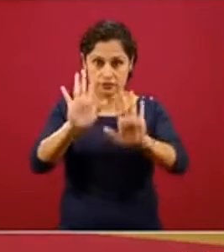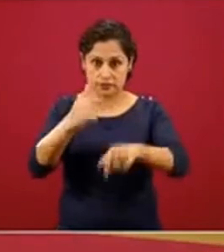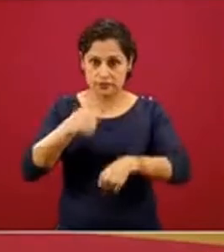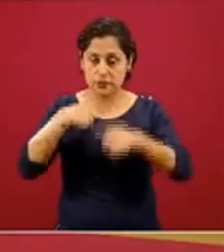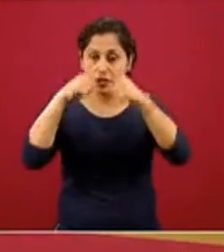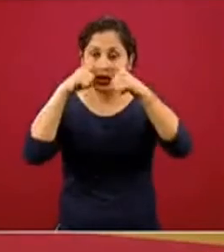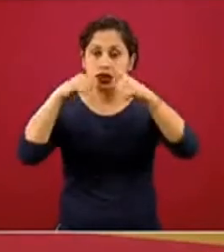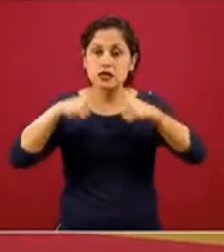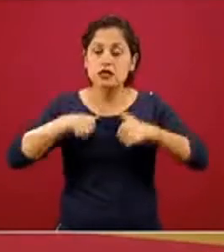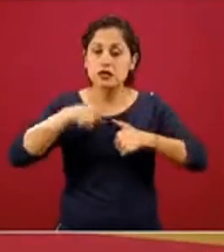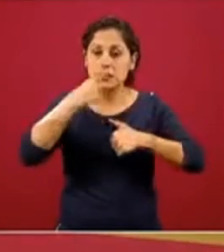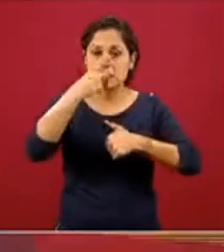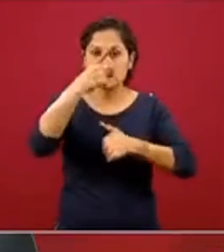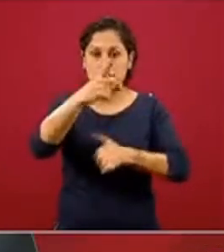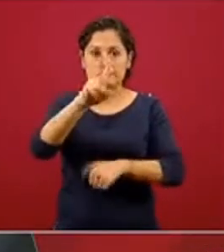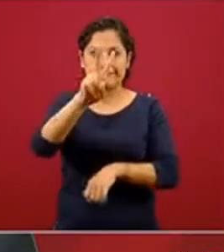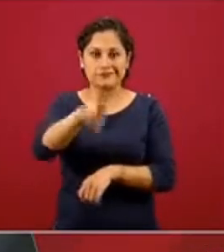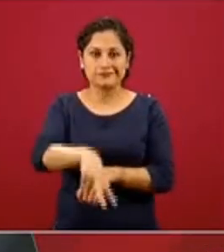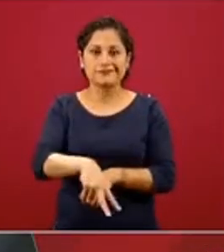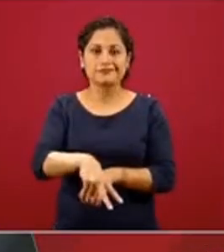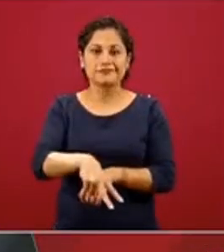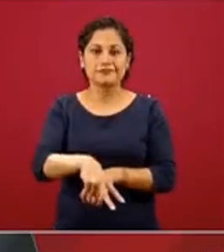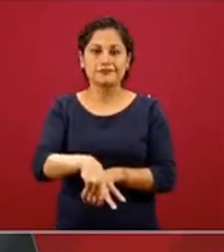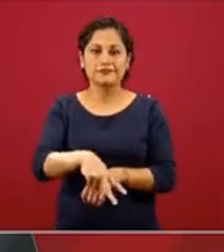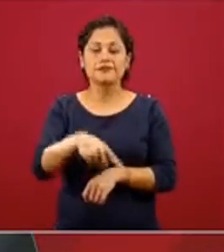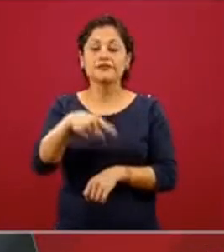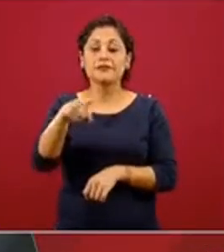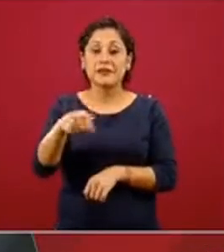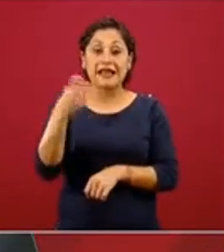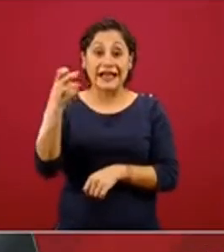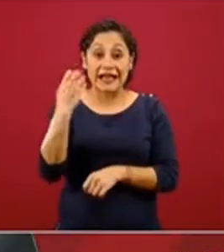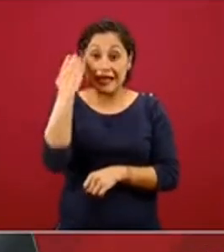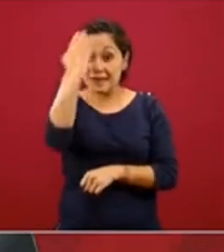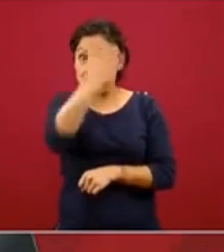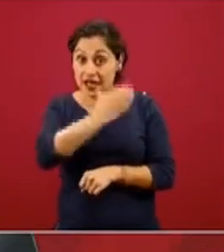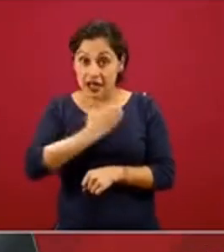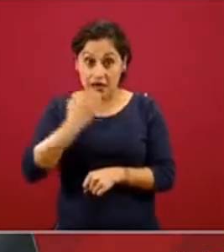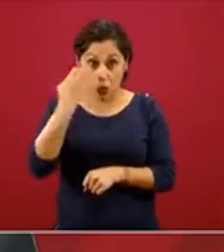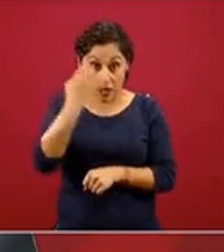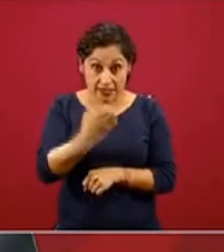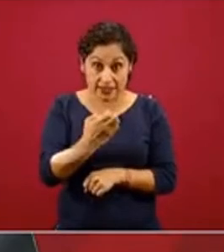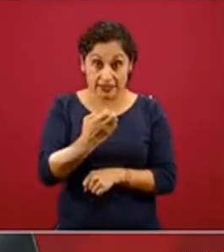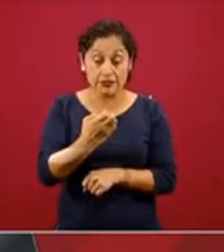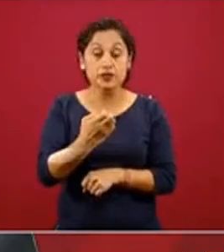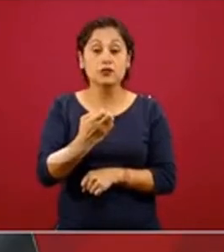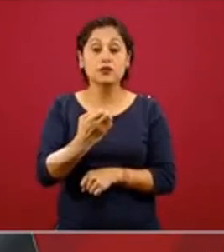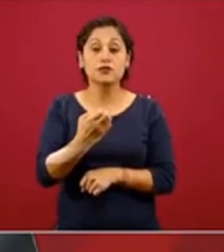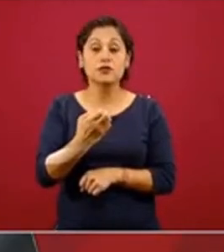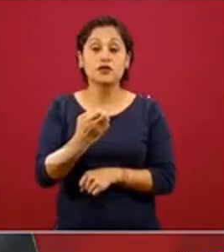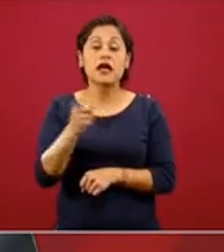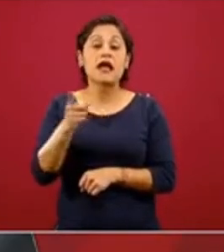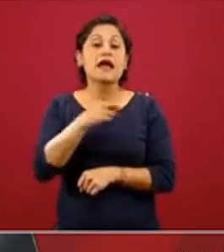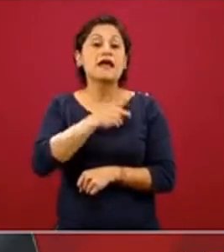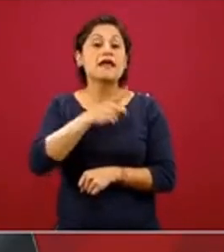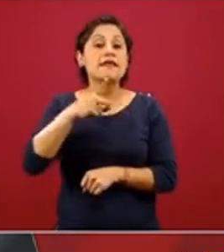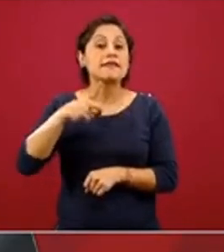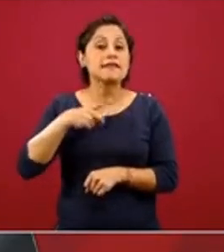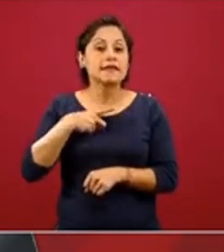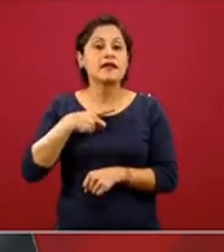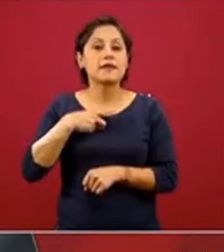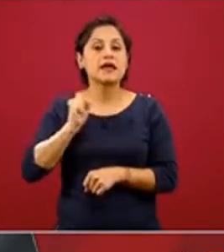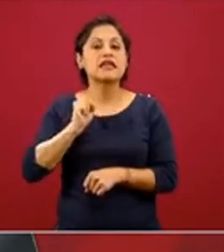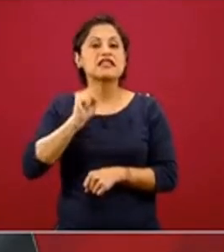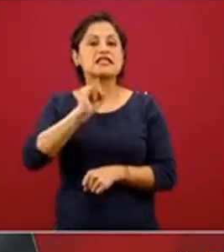de ninguna manera, vuelvo a enfatizar, de ninguna manera debe interpretarse como una recomendación de